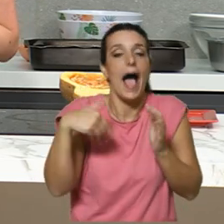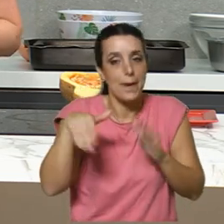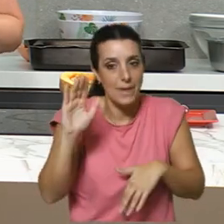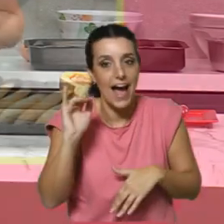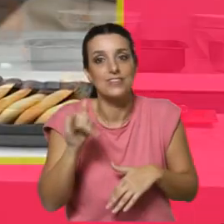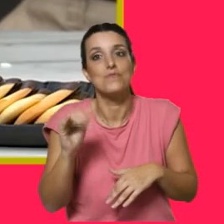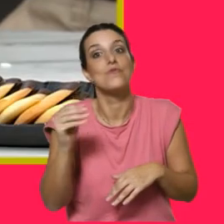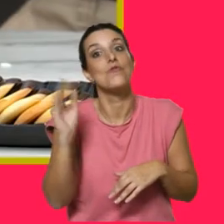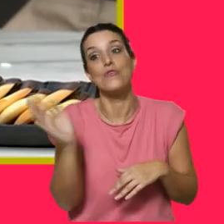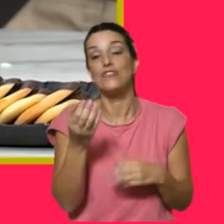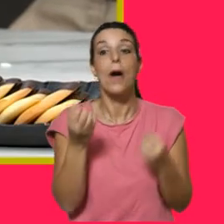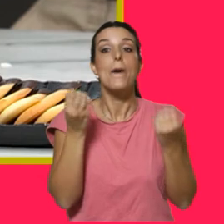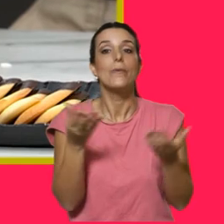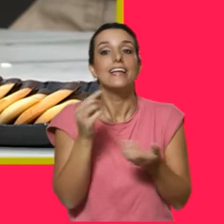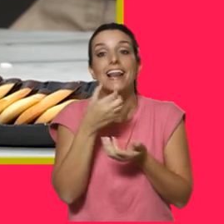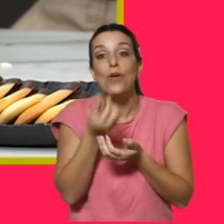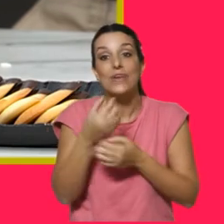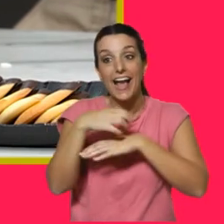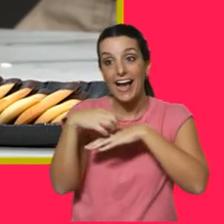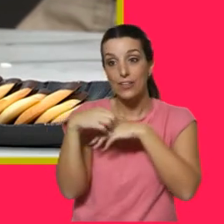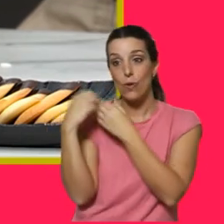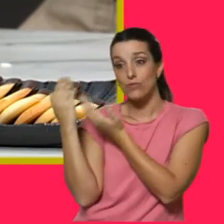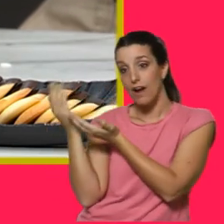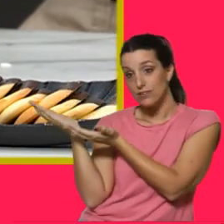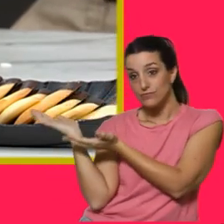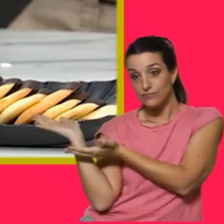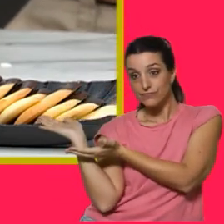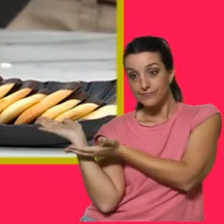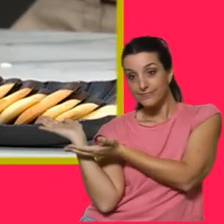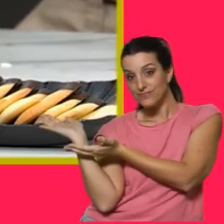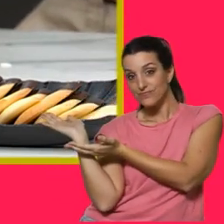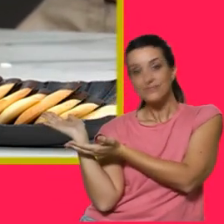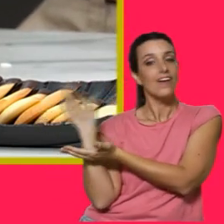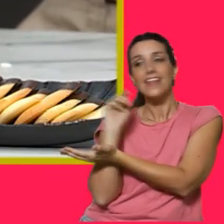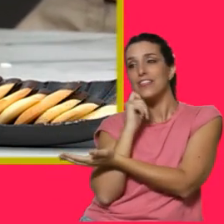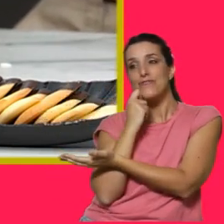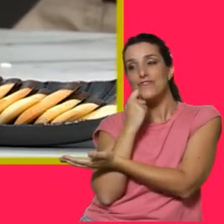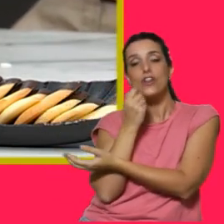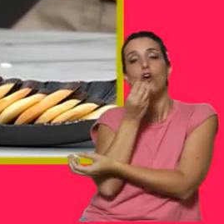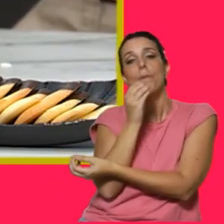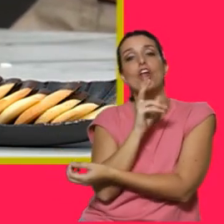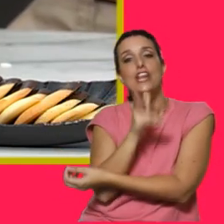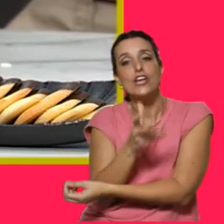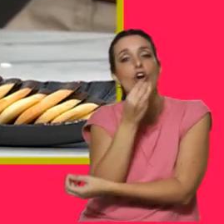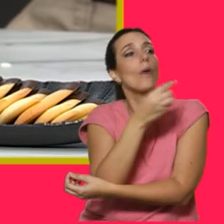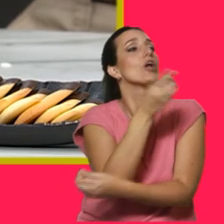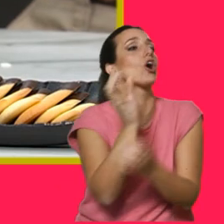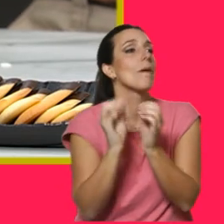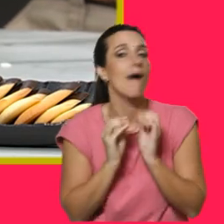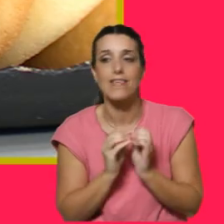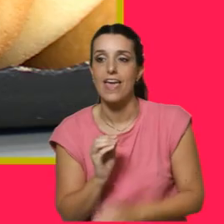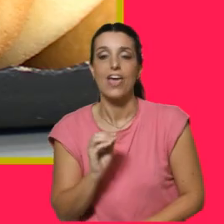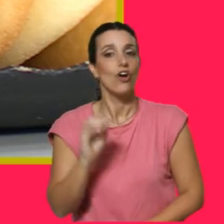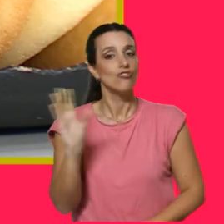hice un montón. Porque ¿sabes qué tiene esto de bueno? Que la receta, ¡puf! Te rinde. Te rinde. Te rinde. Comieron mis hijos, comieron acá, quedaron acá.